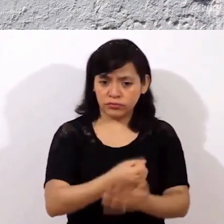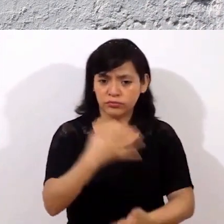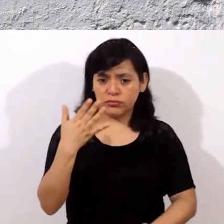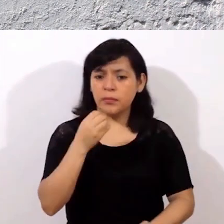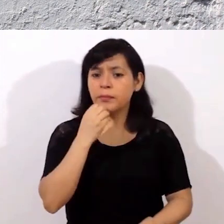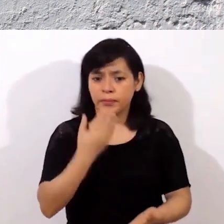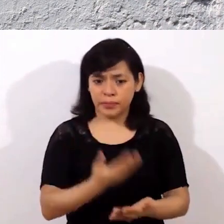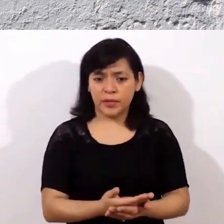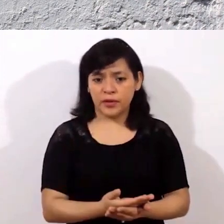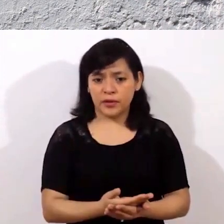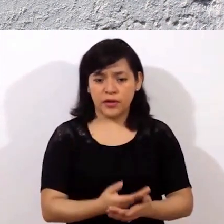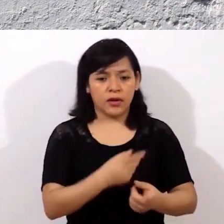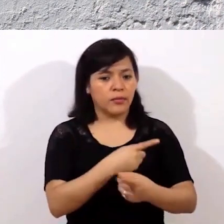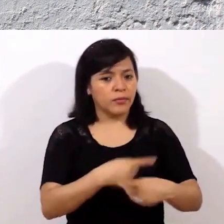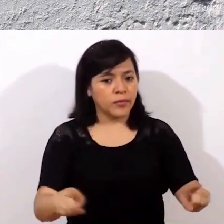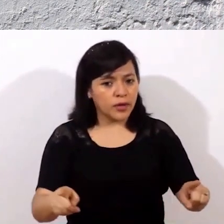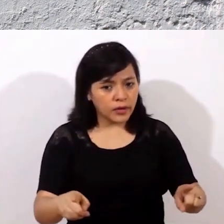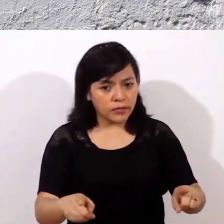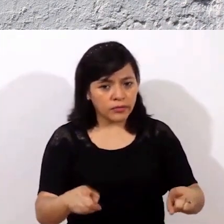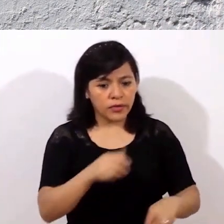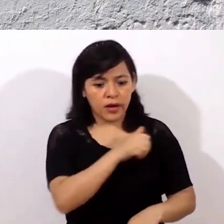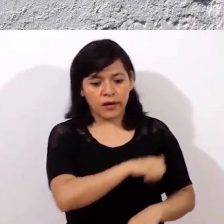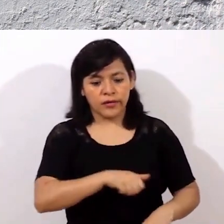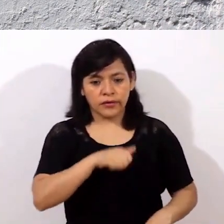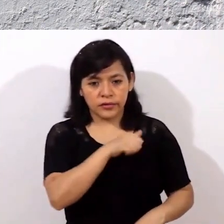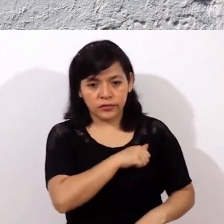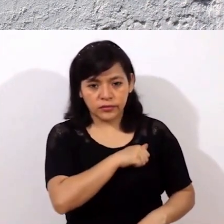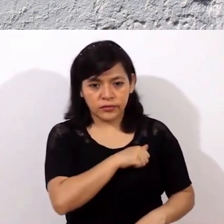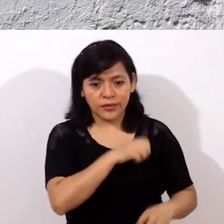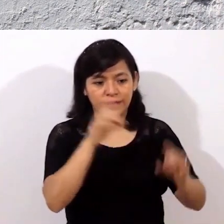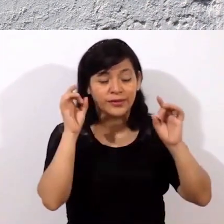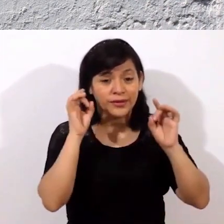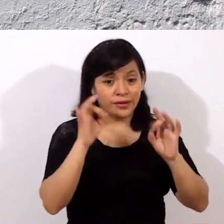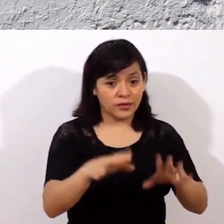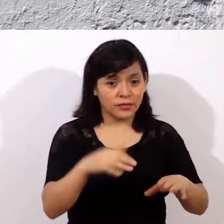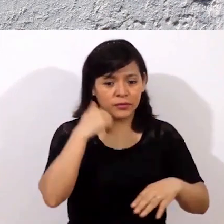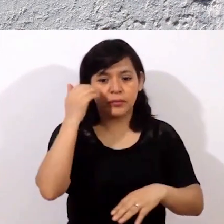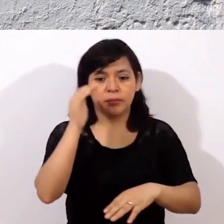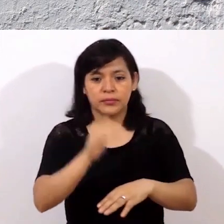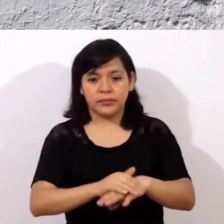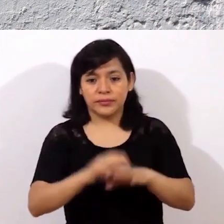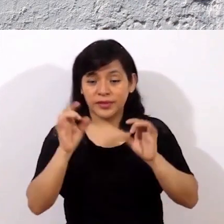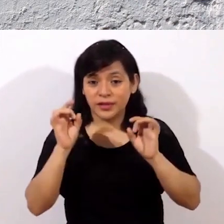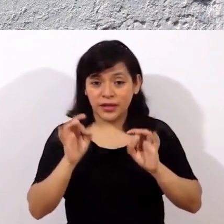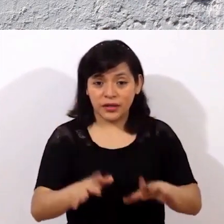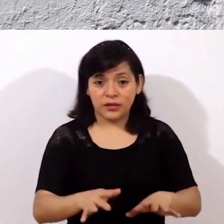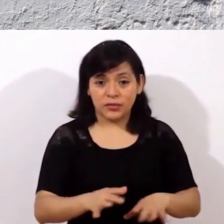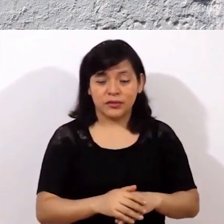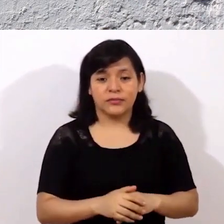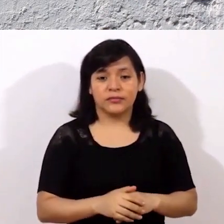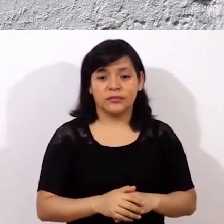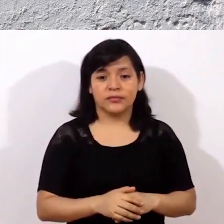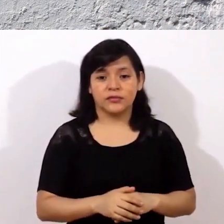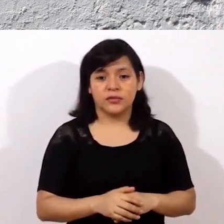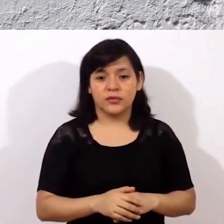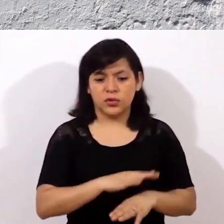sin más ni contar. Aquí hay un patrón generalizado en toda la sociedad del Reino del